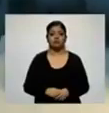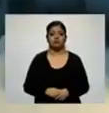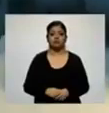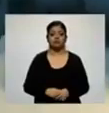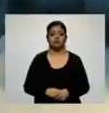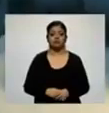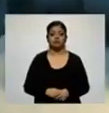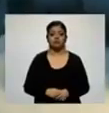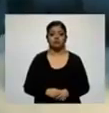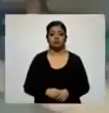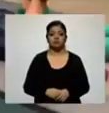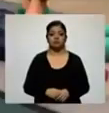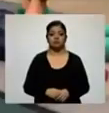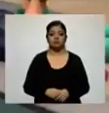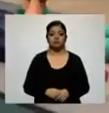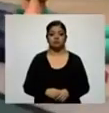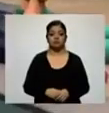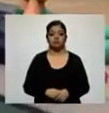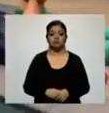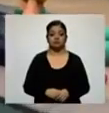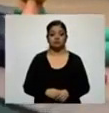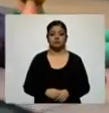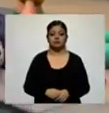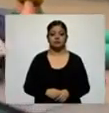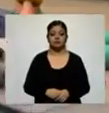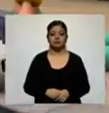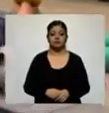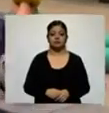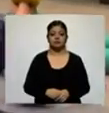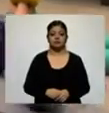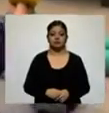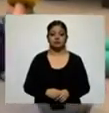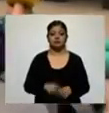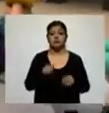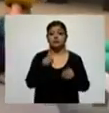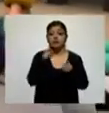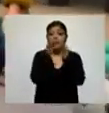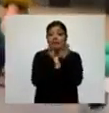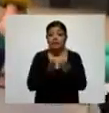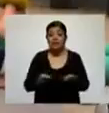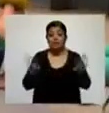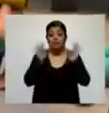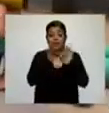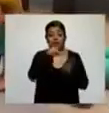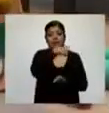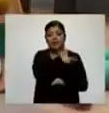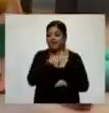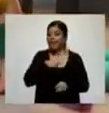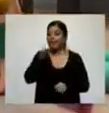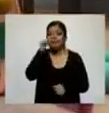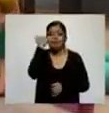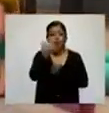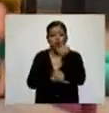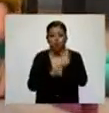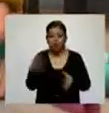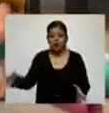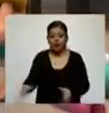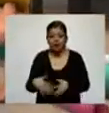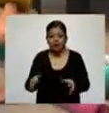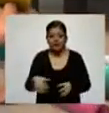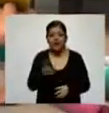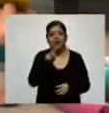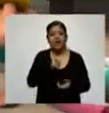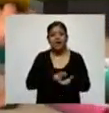Es muy importante que que recojas siempre los juguetes antes de salir del